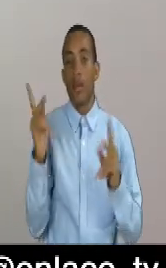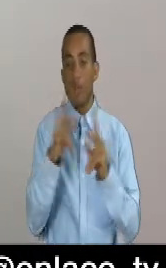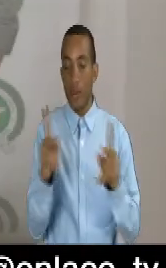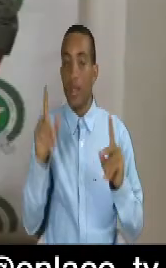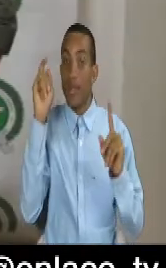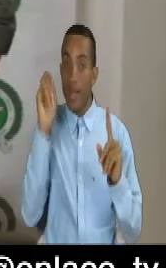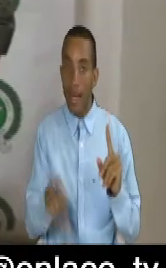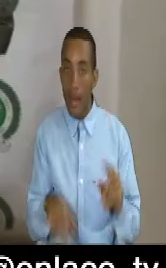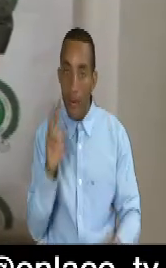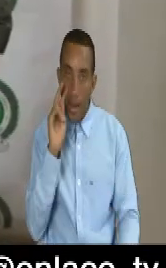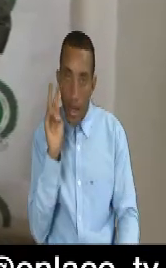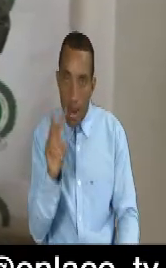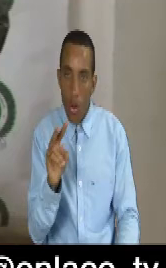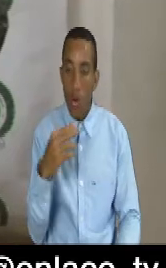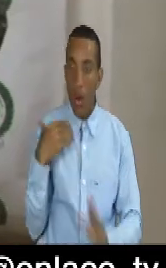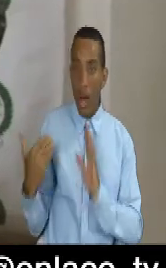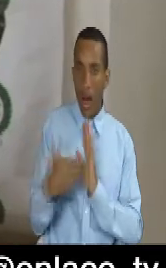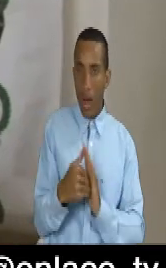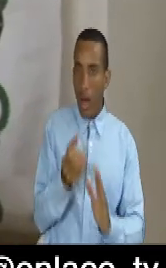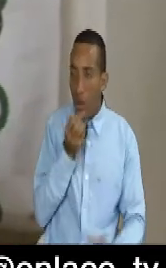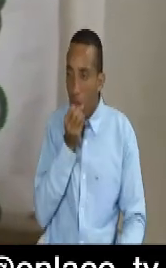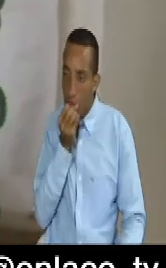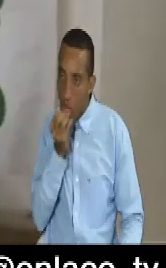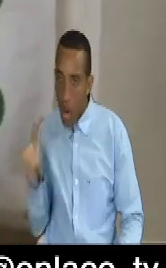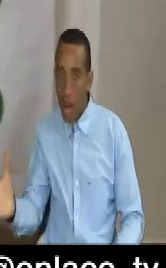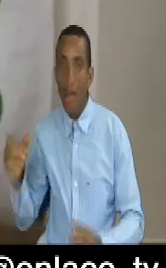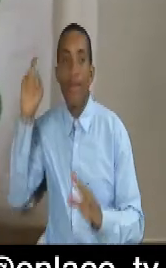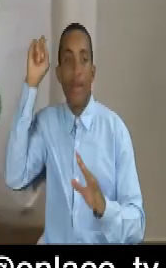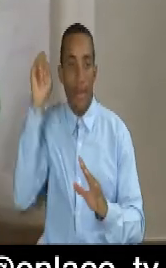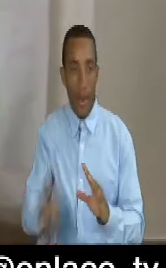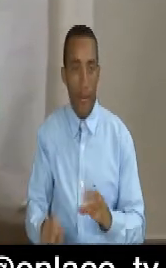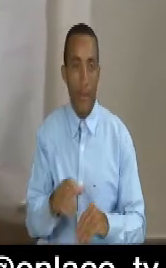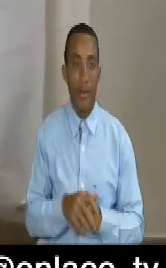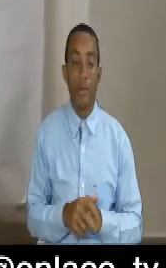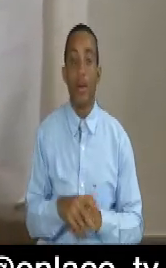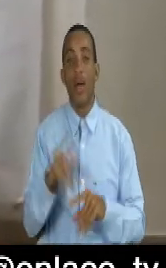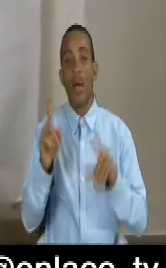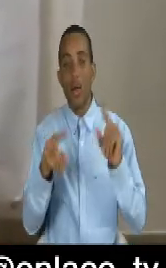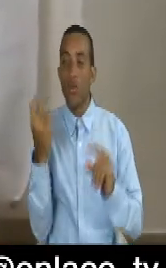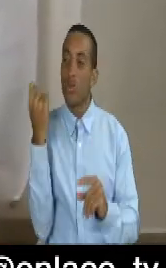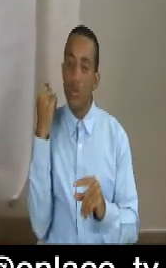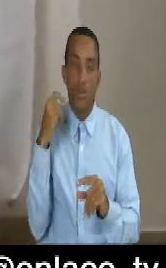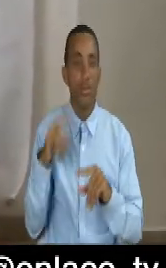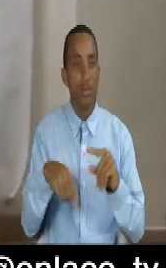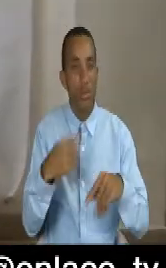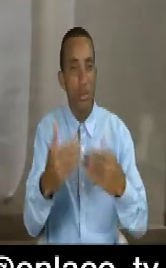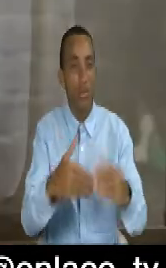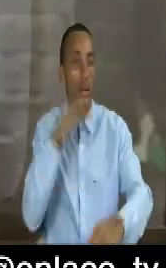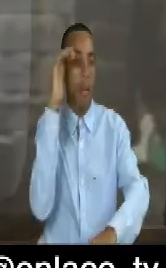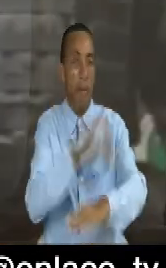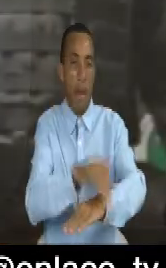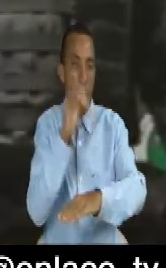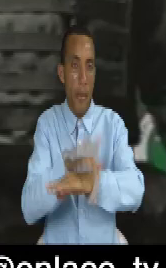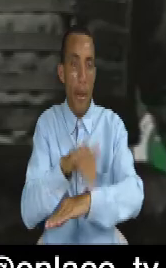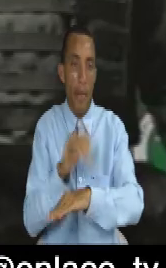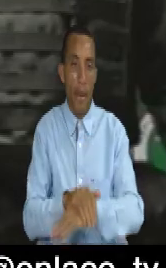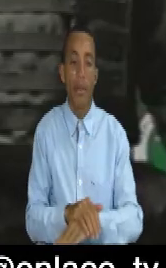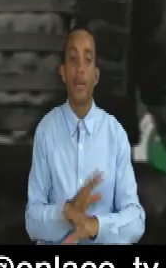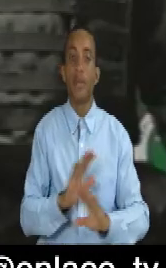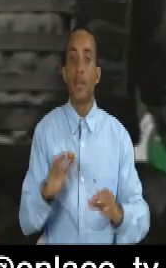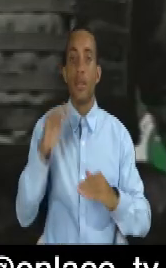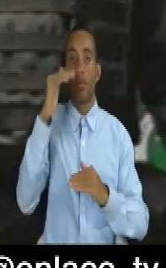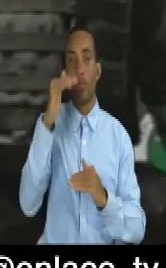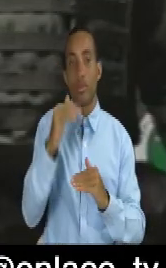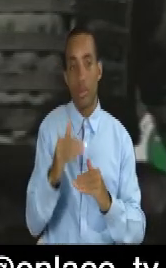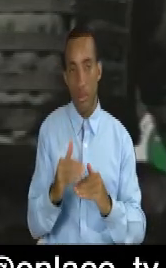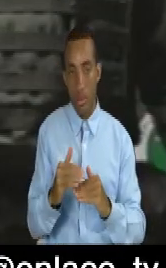estos hechos. Las autoridades dieron a conocer que diariamente se viene deteniendo personas por hurto en la ciudad. Sin embargo, este delito ha bajado considerablemente